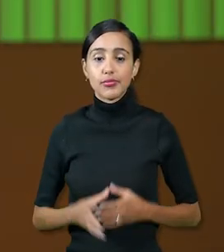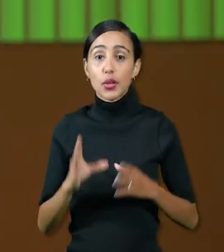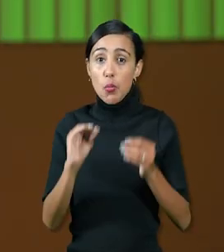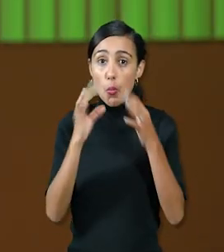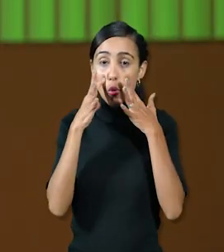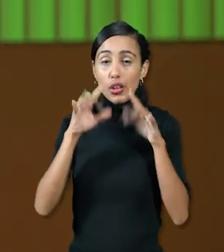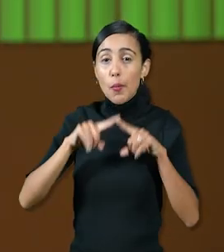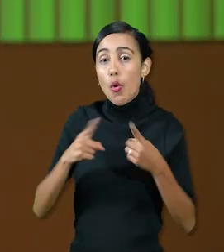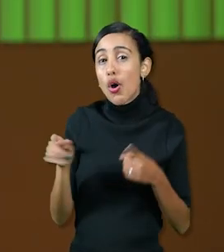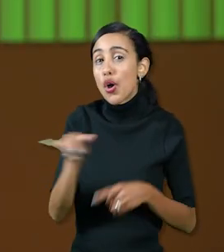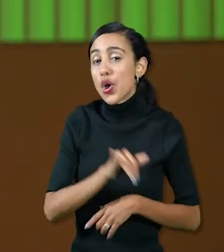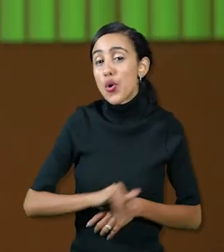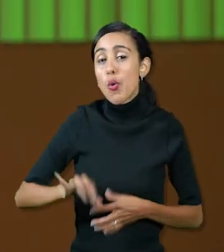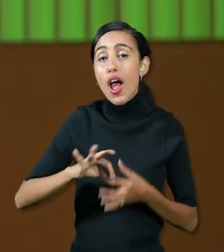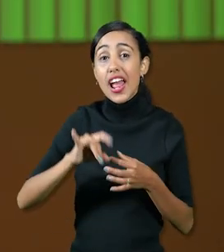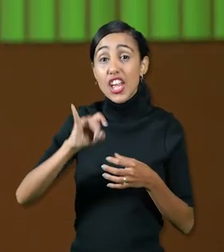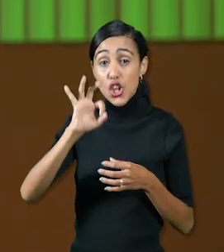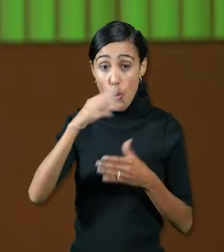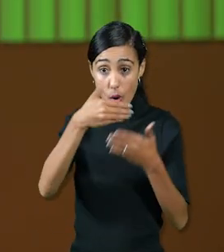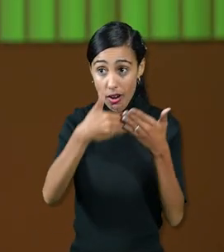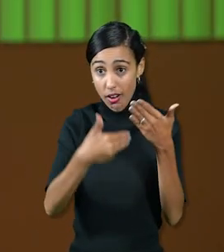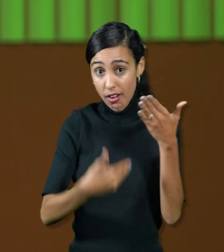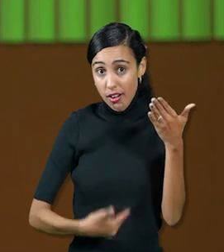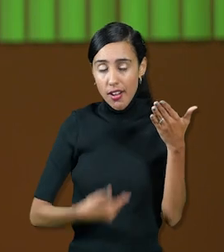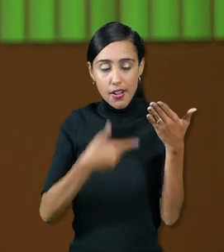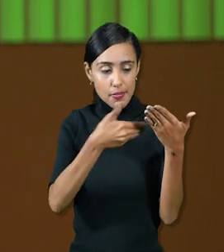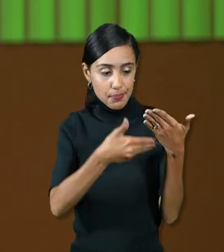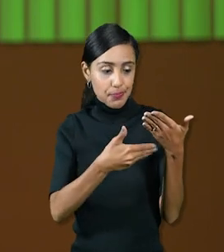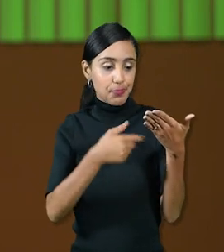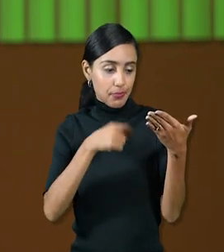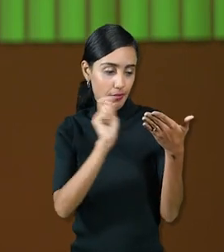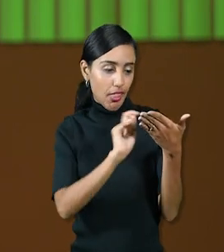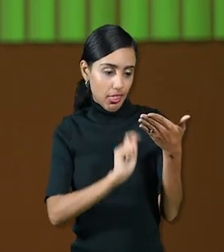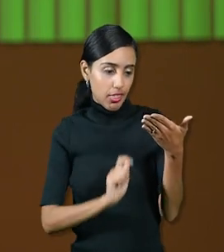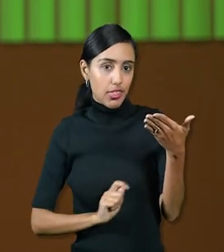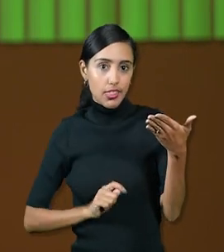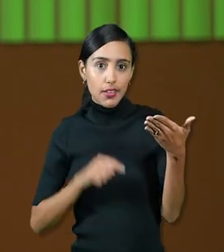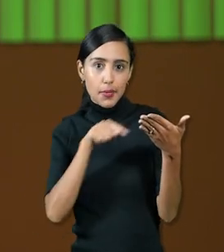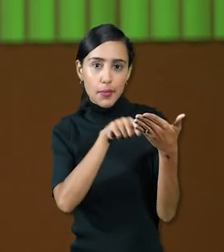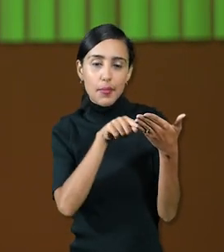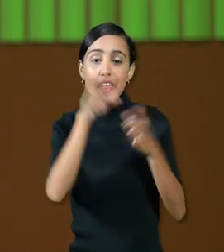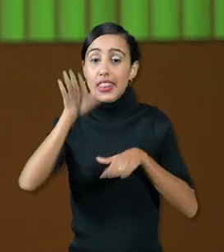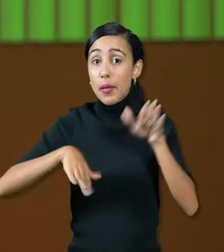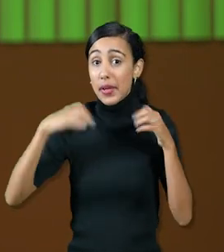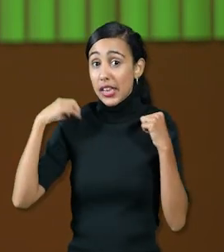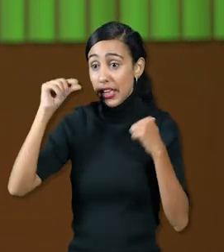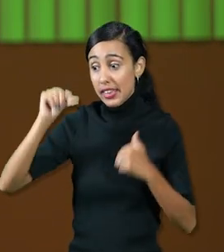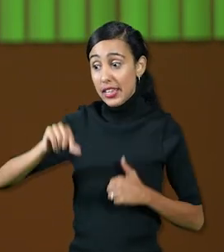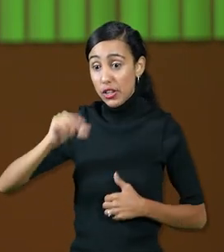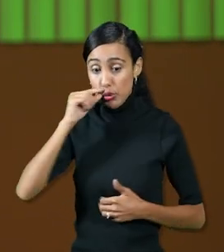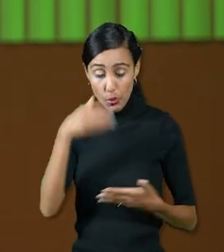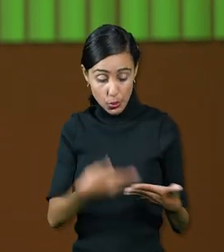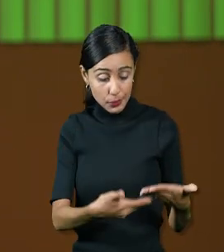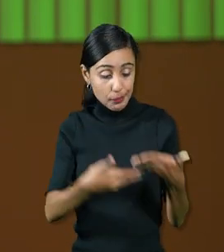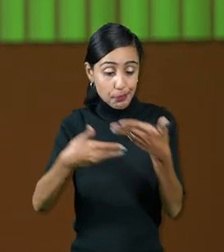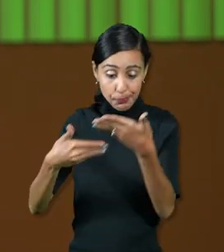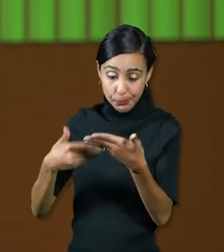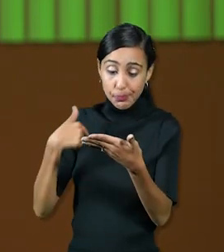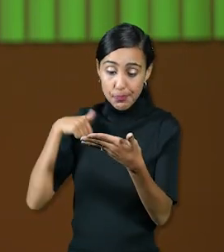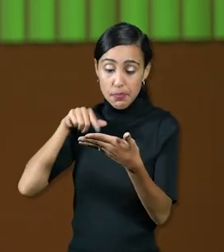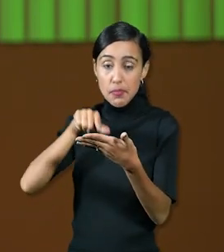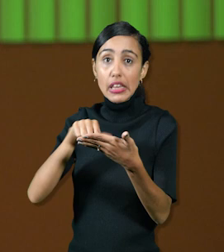Interesante porque igual con un guión literario, frente a un guión literario, en dependencia del director que lo vaya a